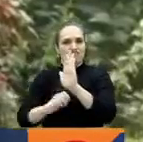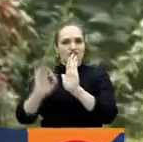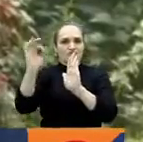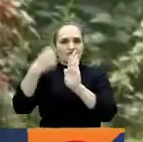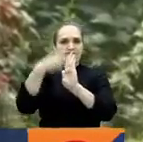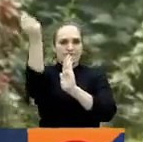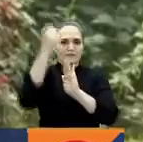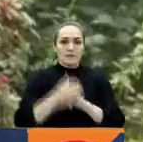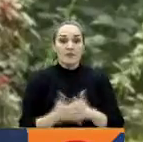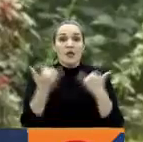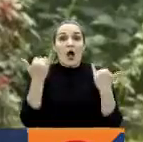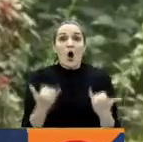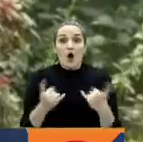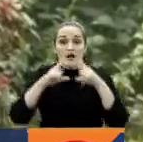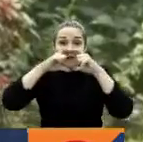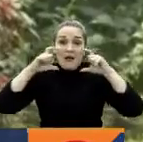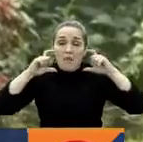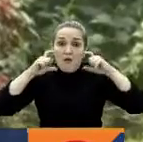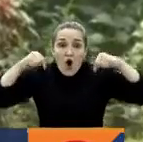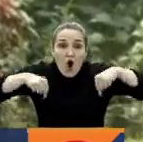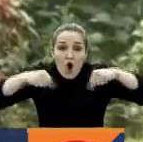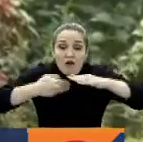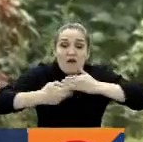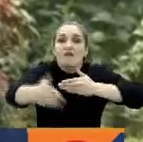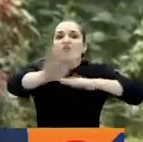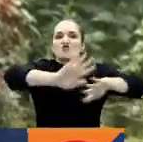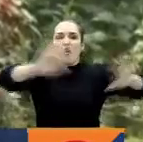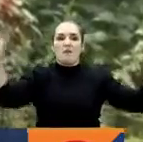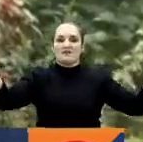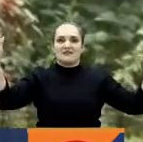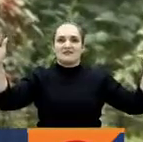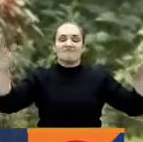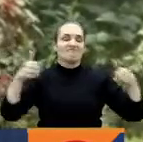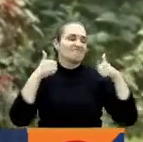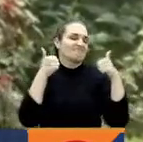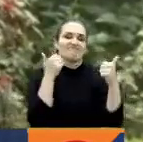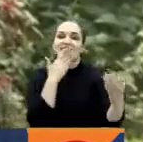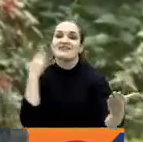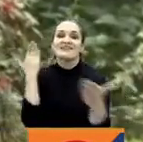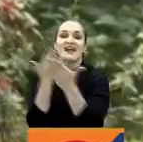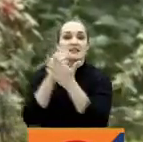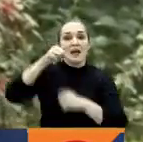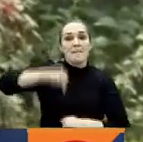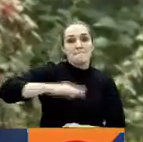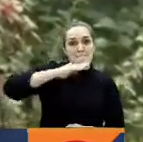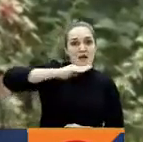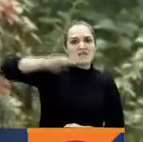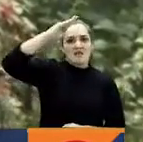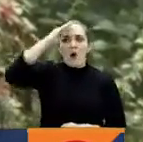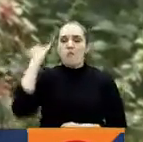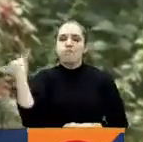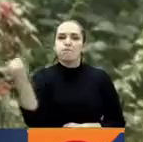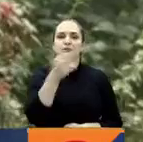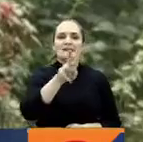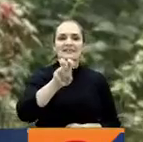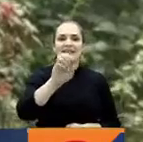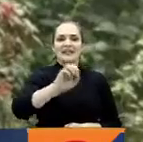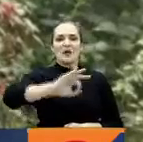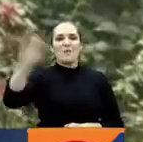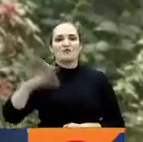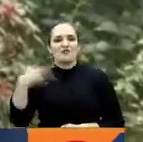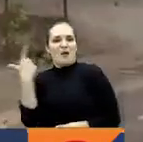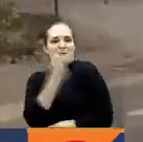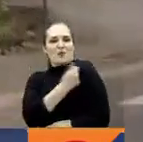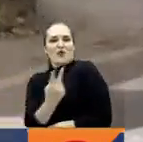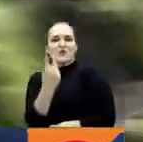no tendrá que usar tapabocas en espacio público. Eso es gracias a que Medellín tiene más del 70% de sus ciudadanos vacunados con las